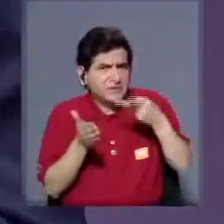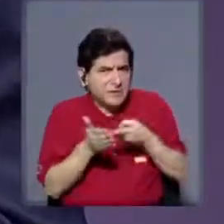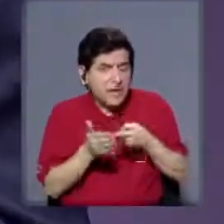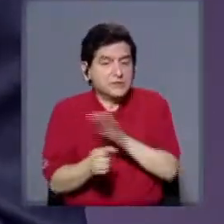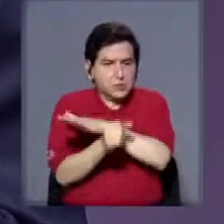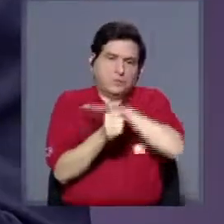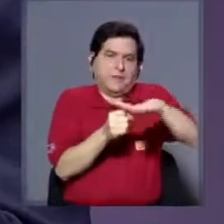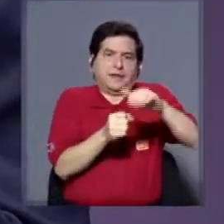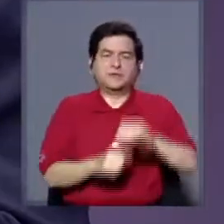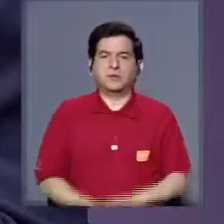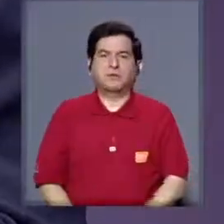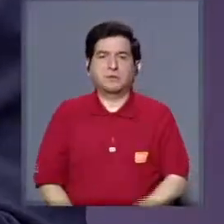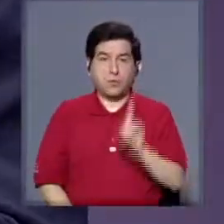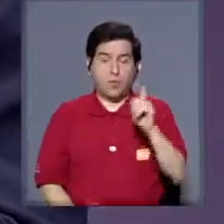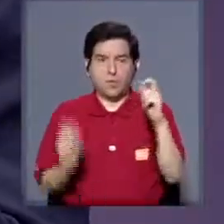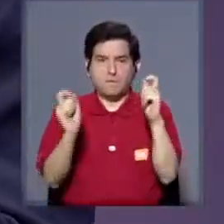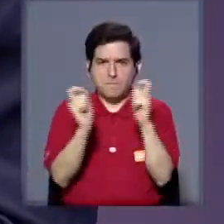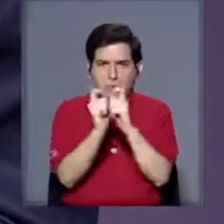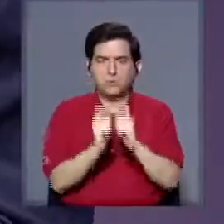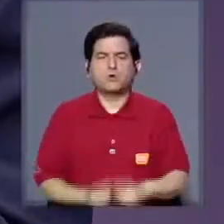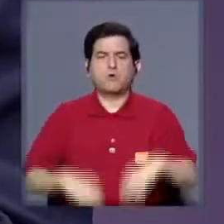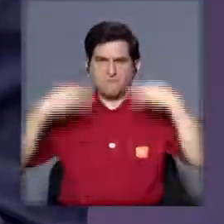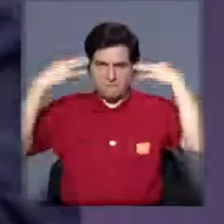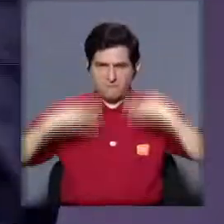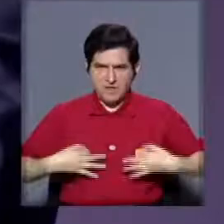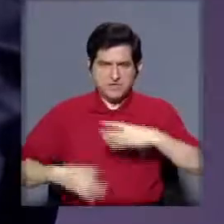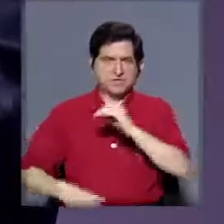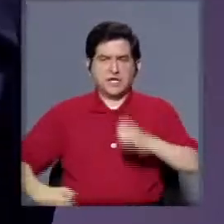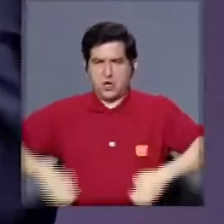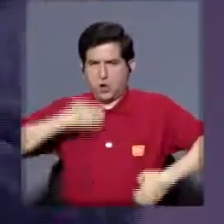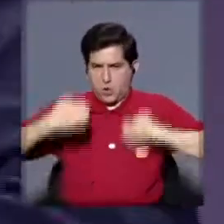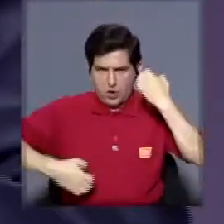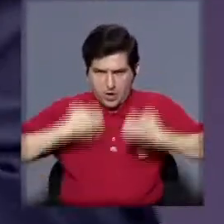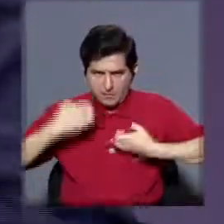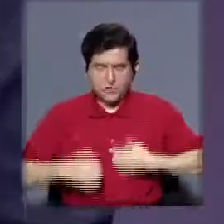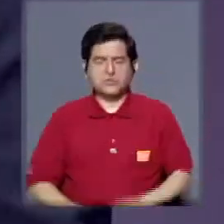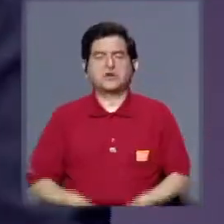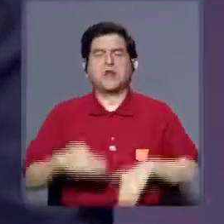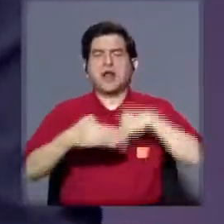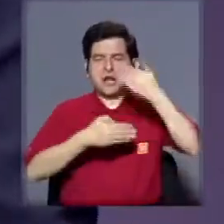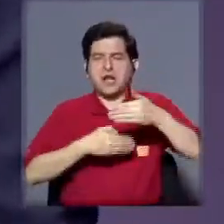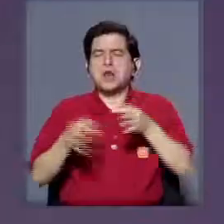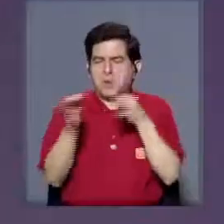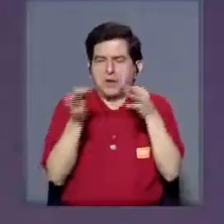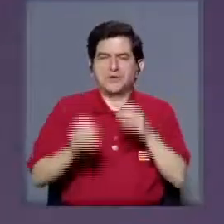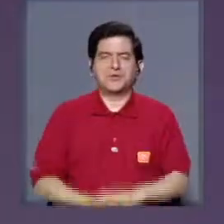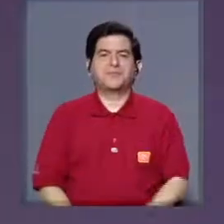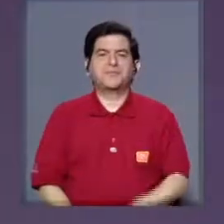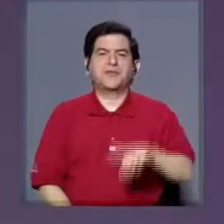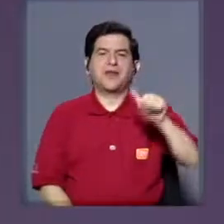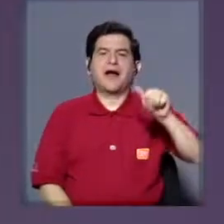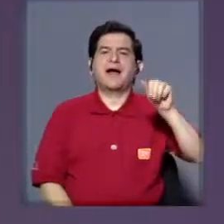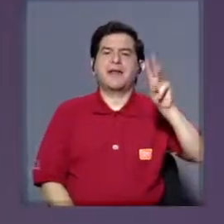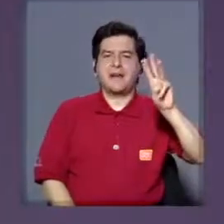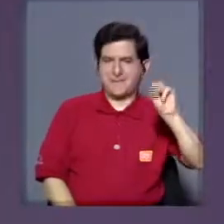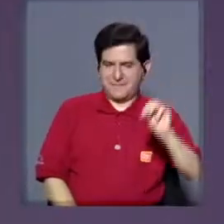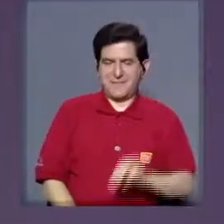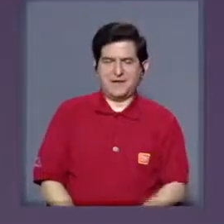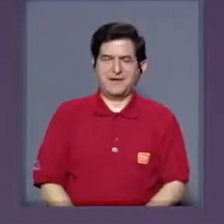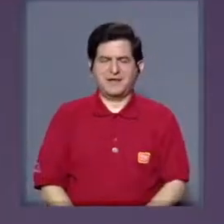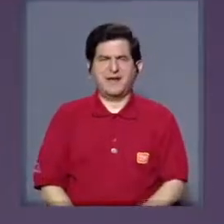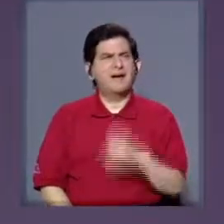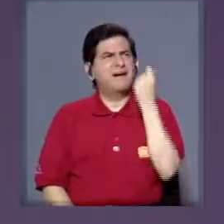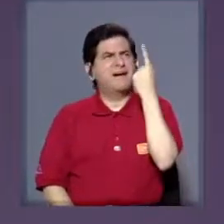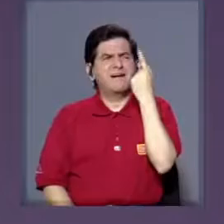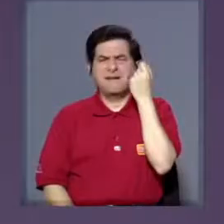integral es decir un aspecto tanto físico como emocional y lo dejo ahí para seguir más amarilla en que se